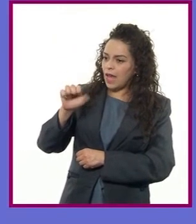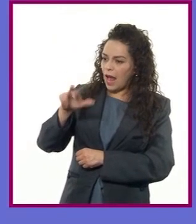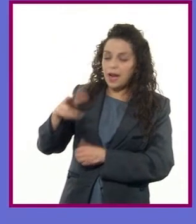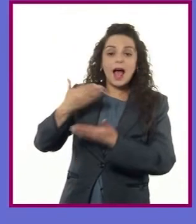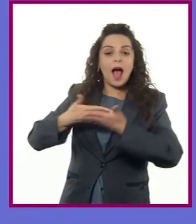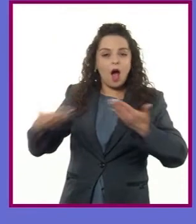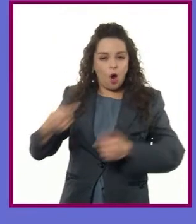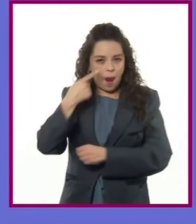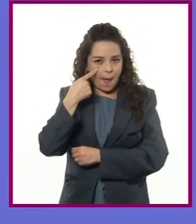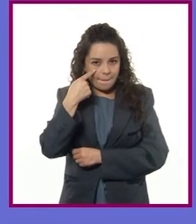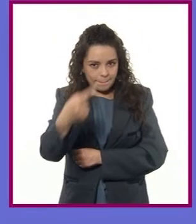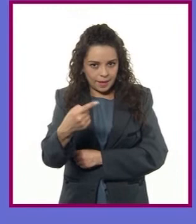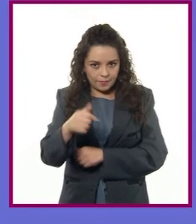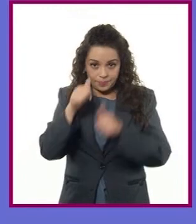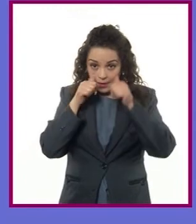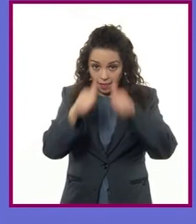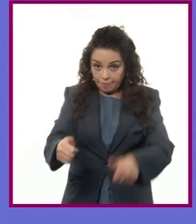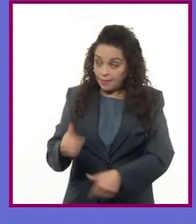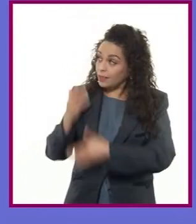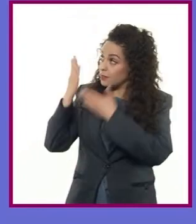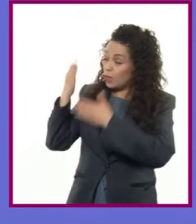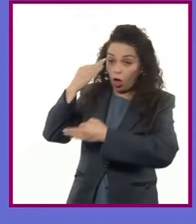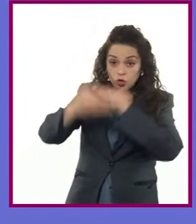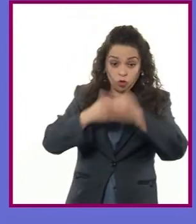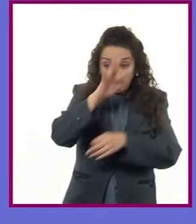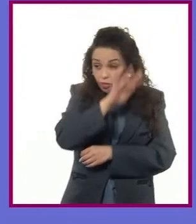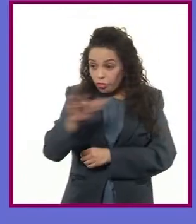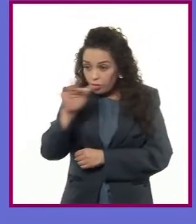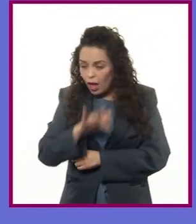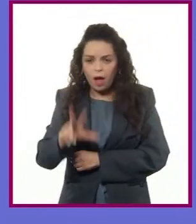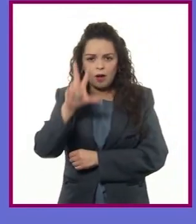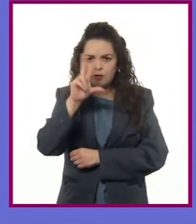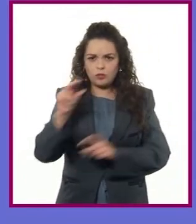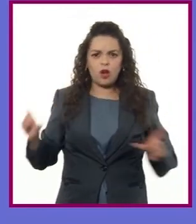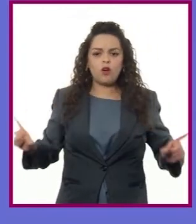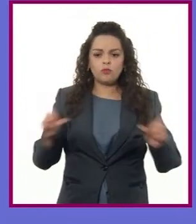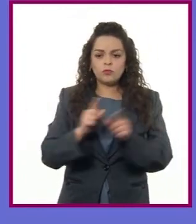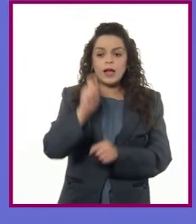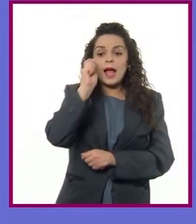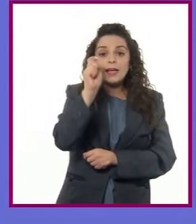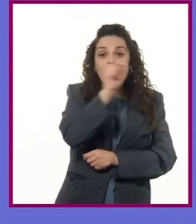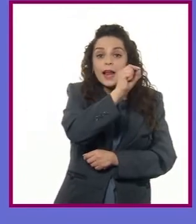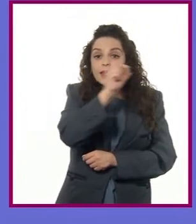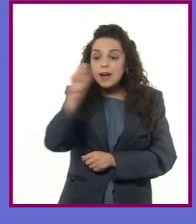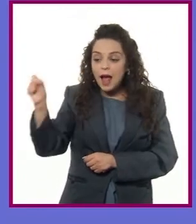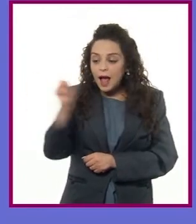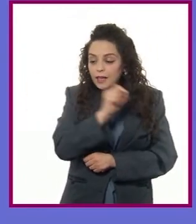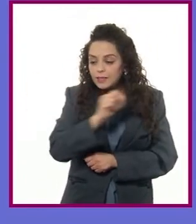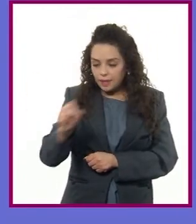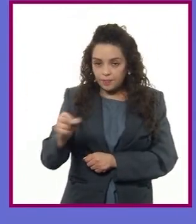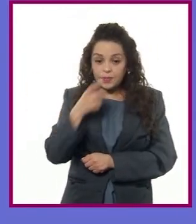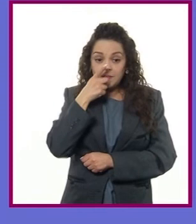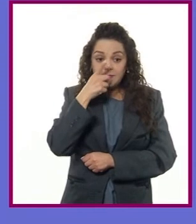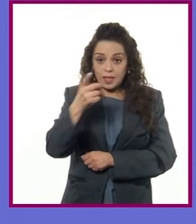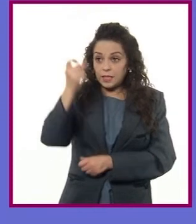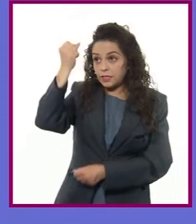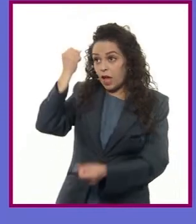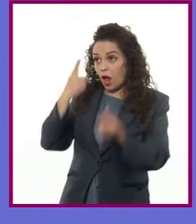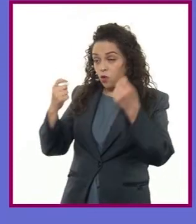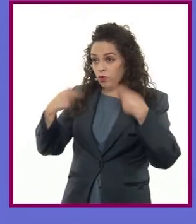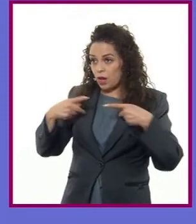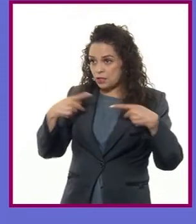No leeremos todo, pero sí el subrayado del primer párrafo. Algunos investigadores han empezado a analizar si